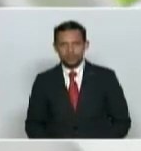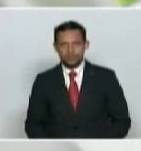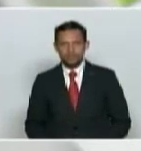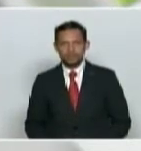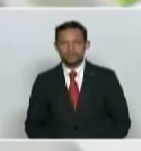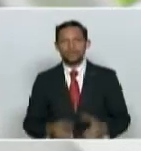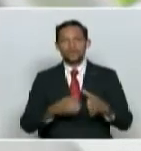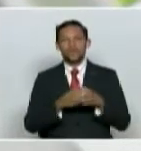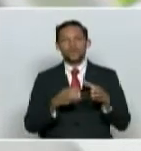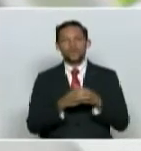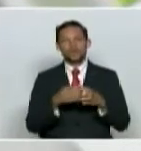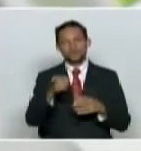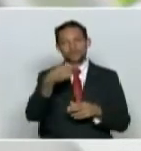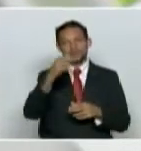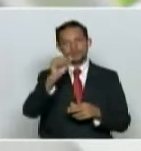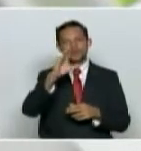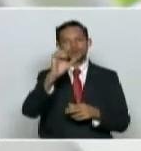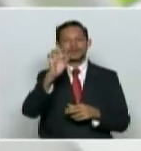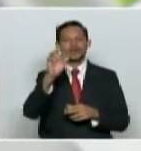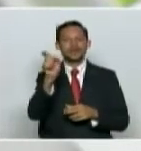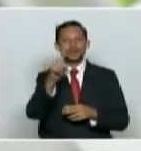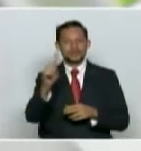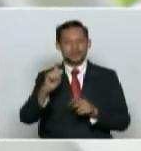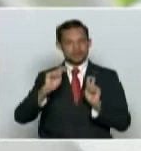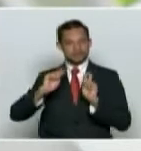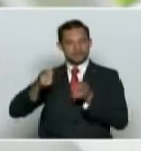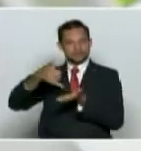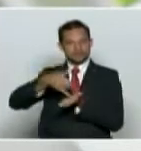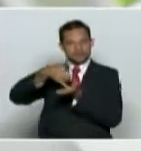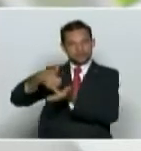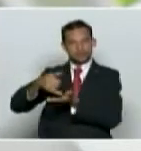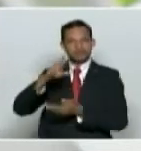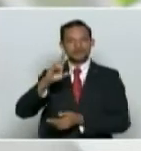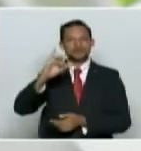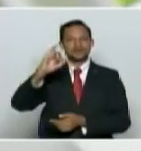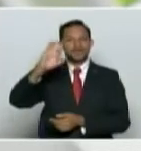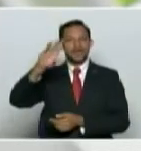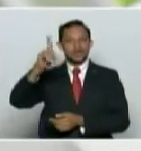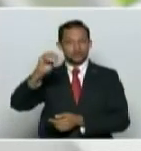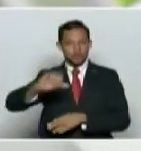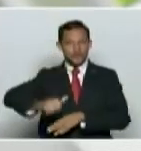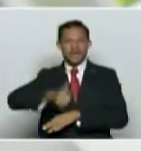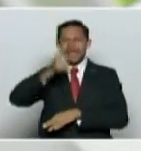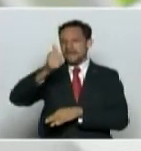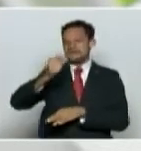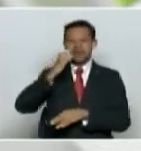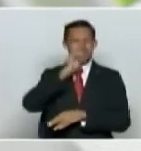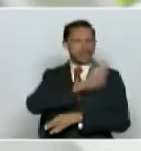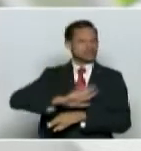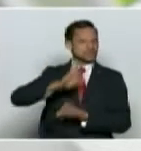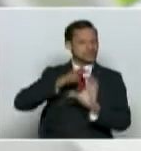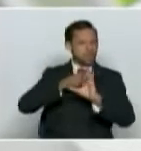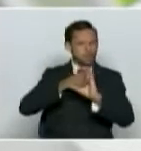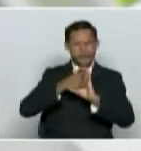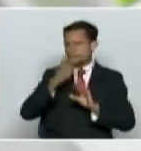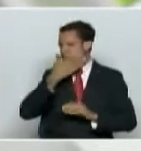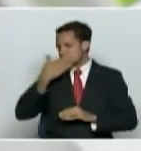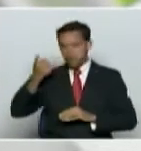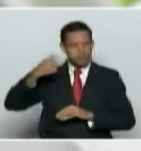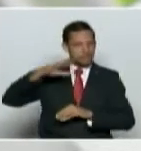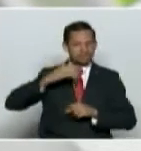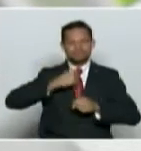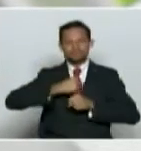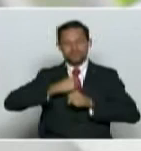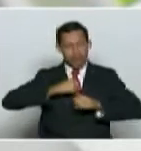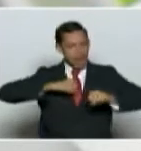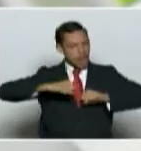La organización Gacetas de Colombia galardonó a nuestro gerente Ricardo Gómez de la Roche como la mejor gerencia de los canales regionales, en vista del buen